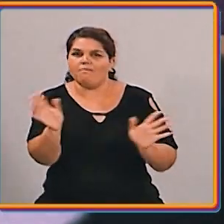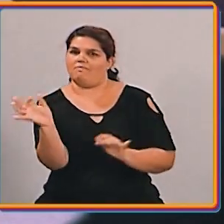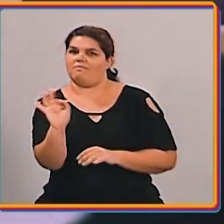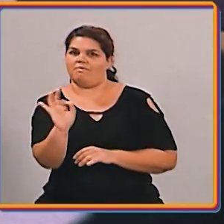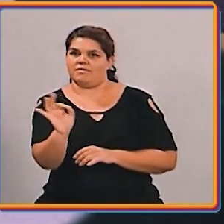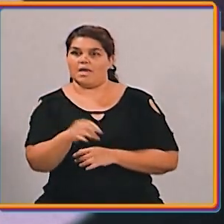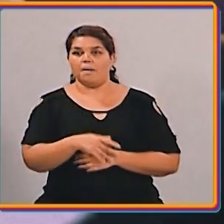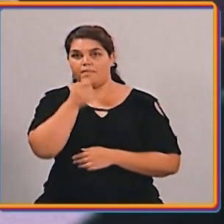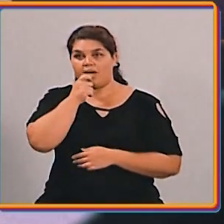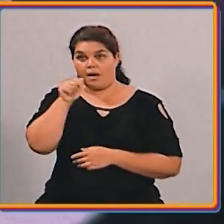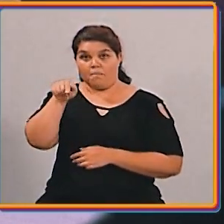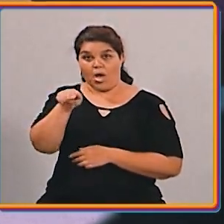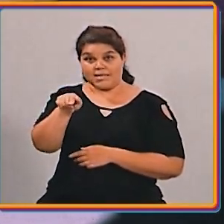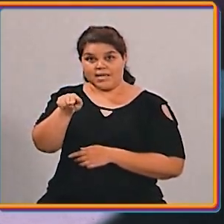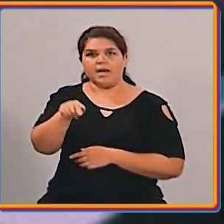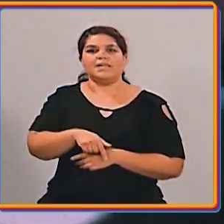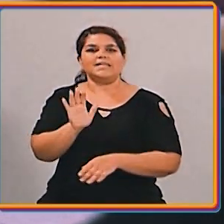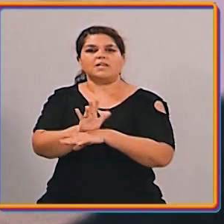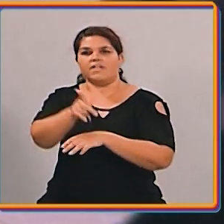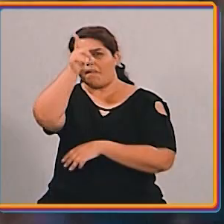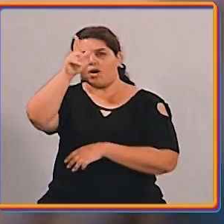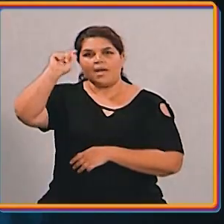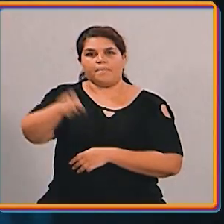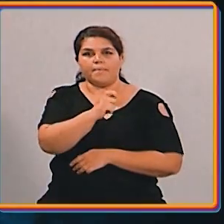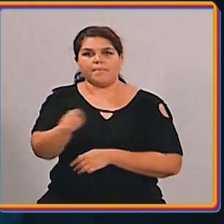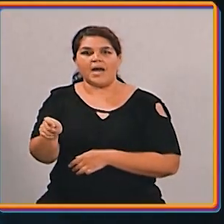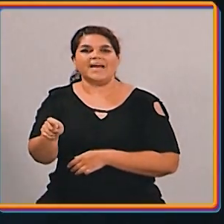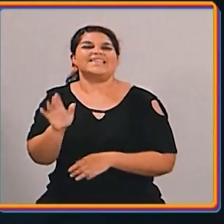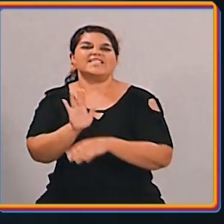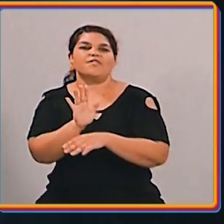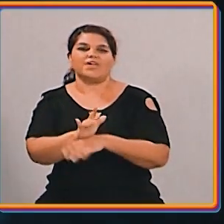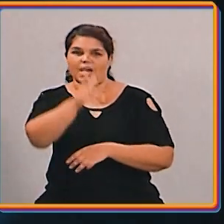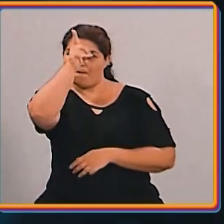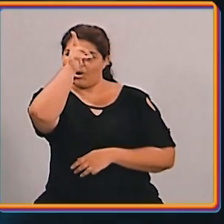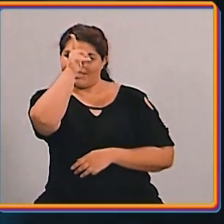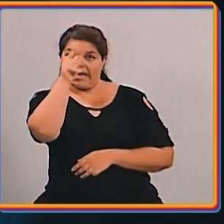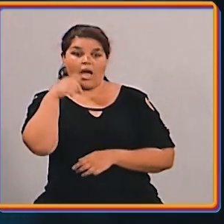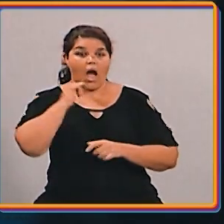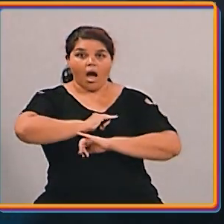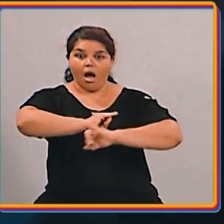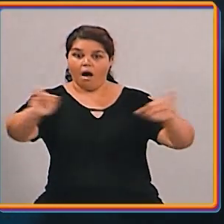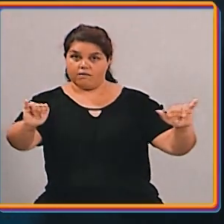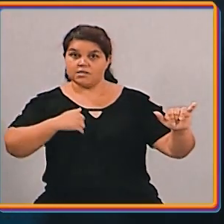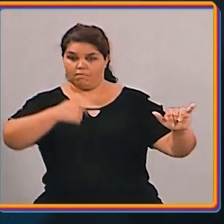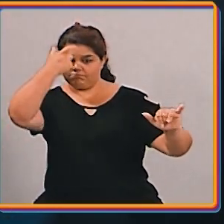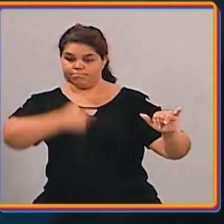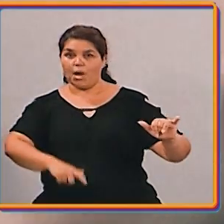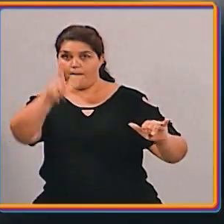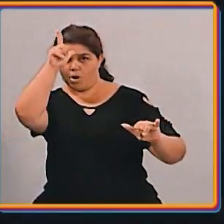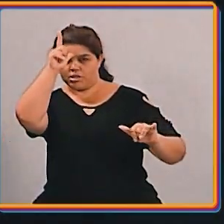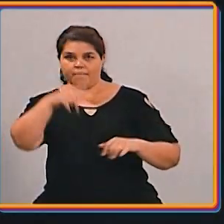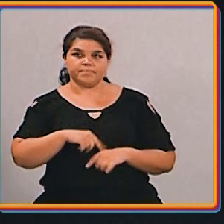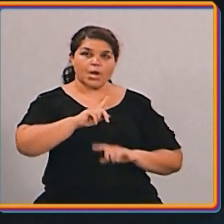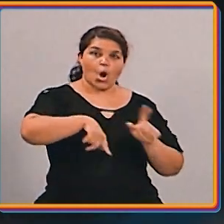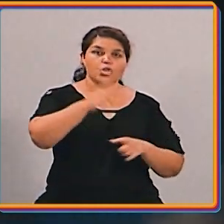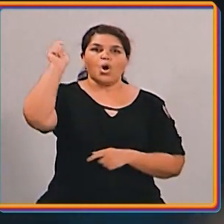Si te toca las de espadas, cumplís el rol de policía y se lo deberás comunicar al resto de las personas en la mesa. Si te